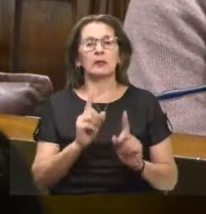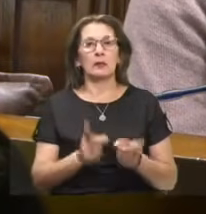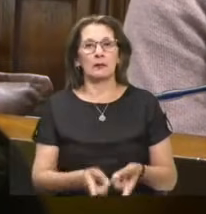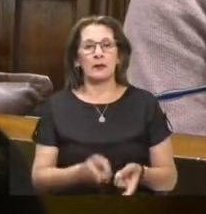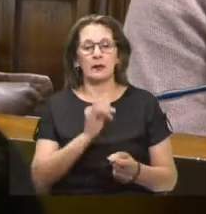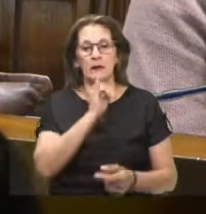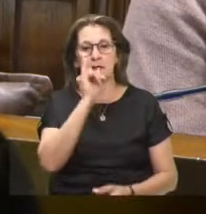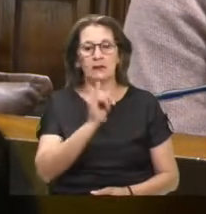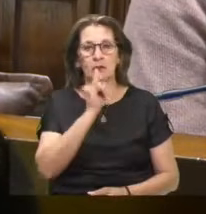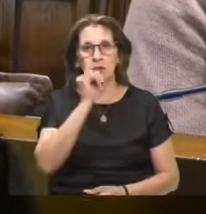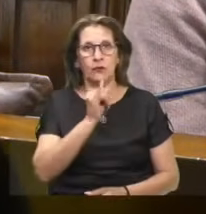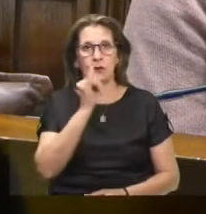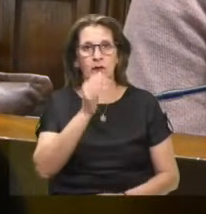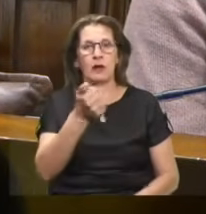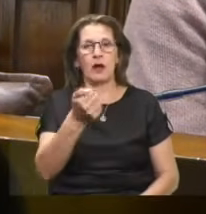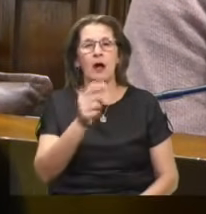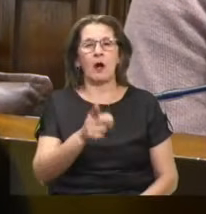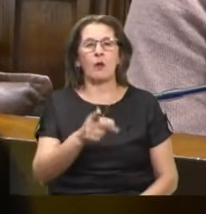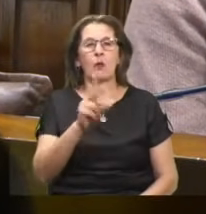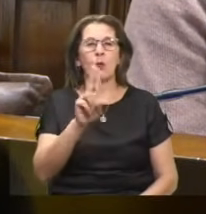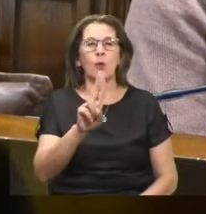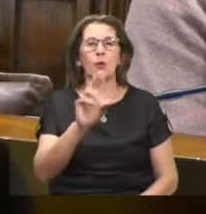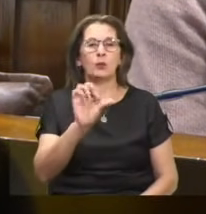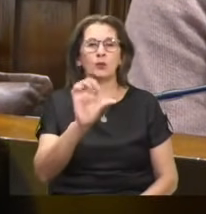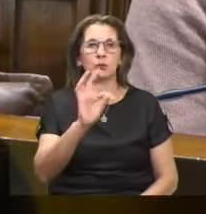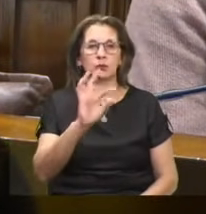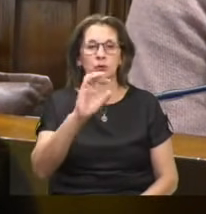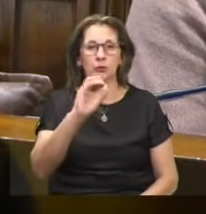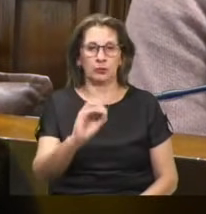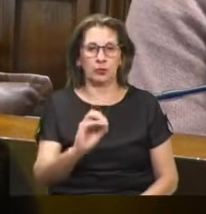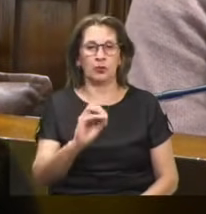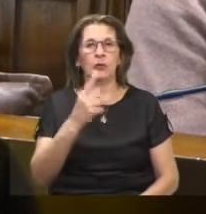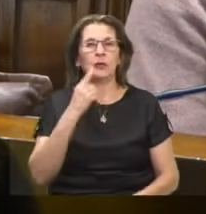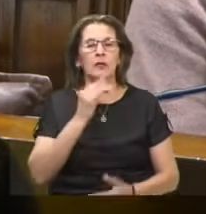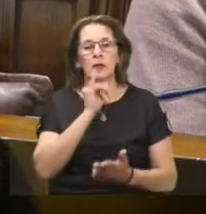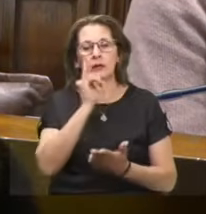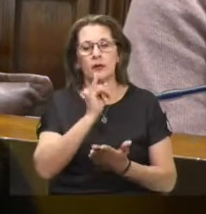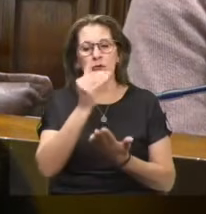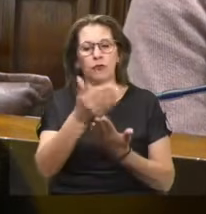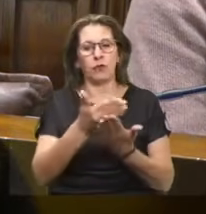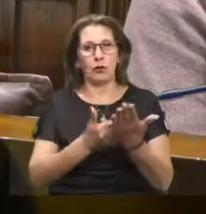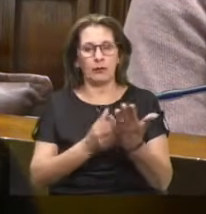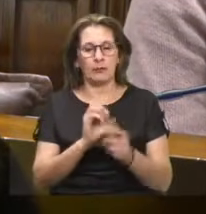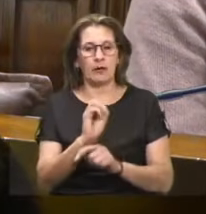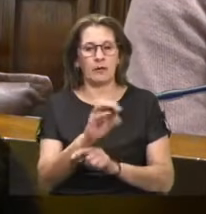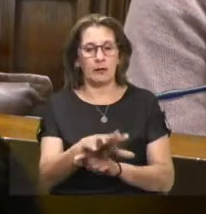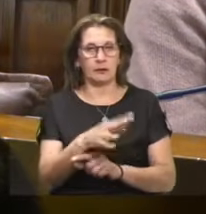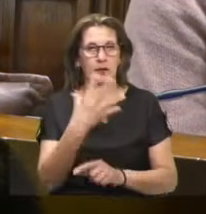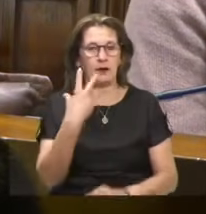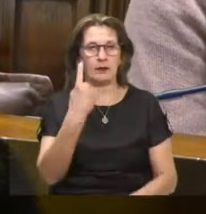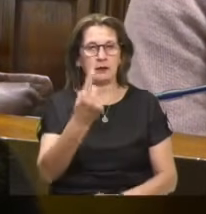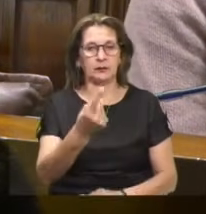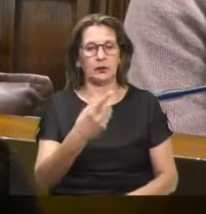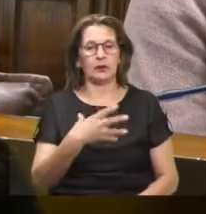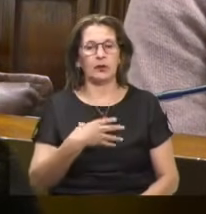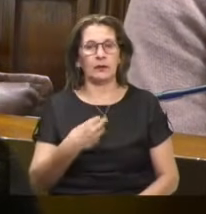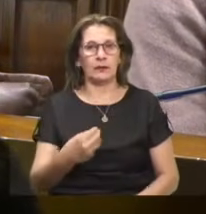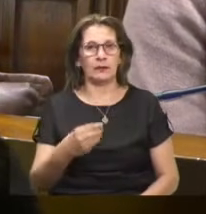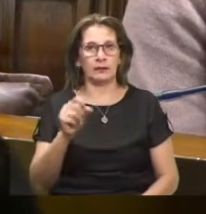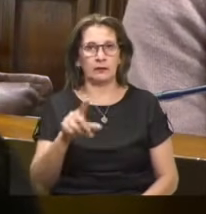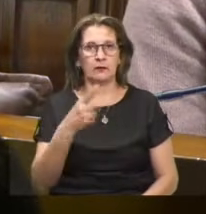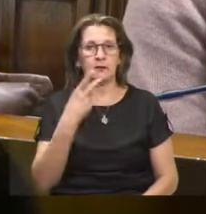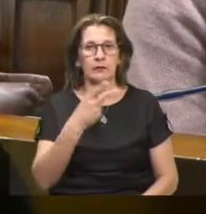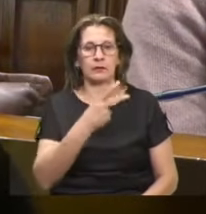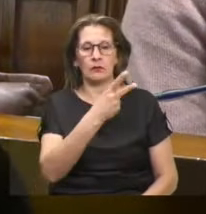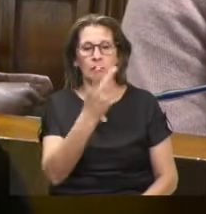informe del doctor Augusto Durán Martínez en su informe dirigido al directorio del Partido Nacional de fecha del 2